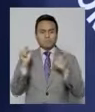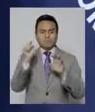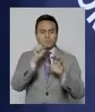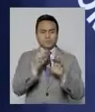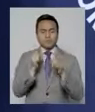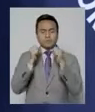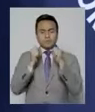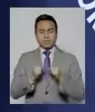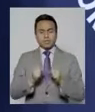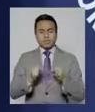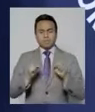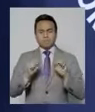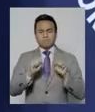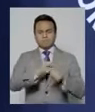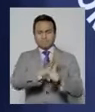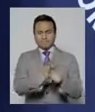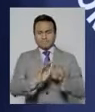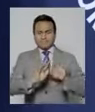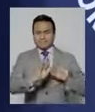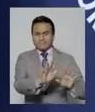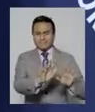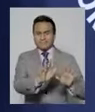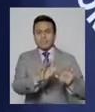Y para poder contener y para poder